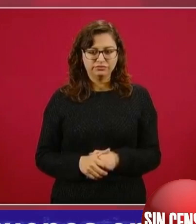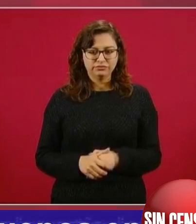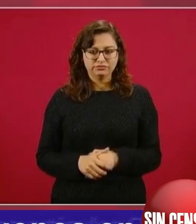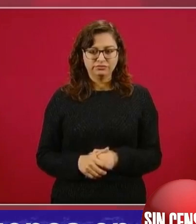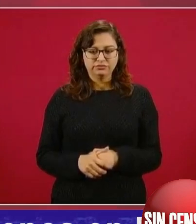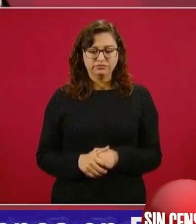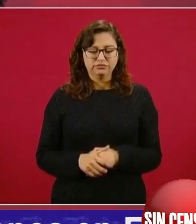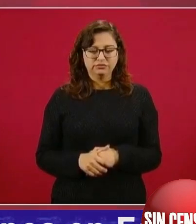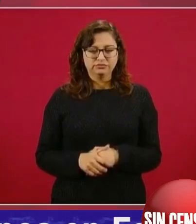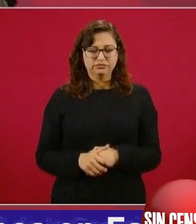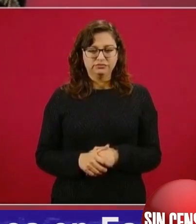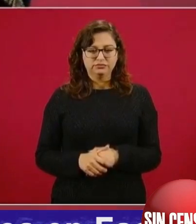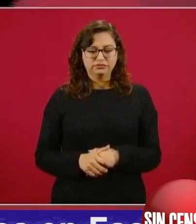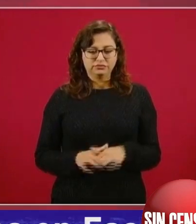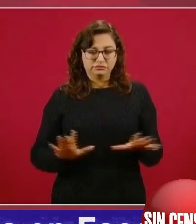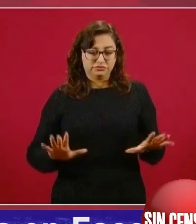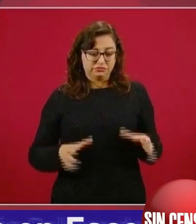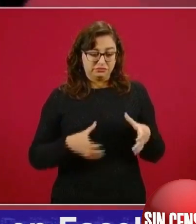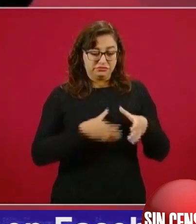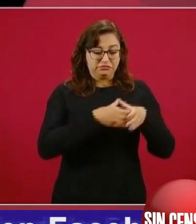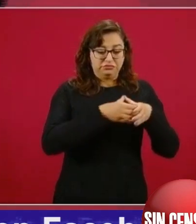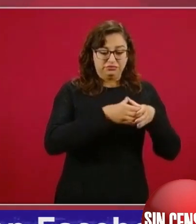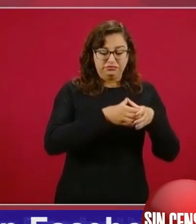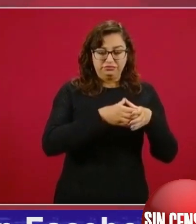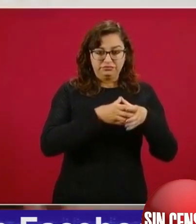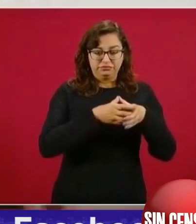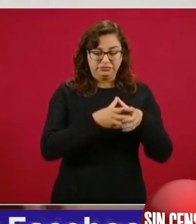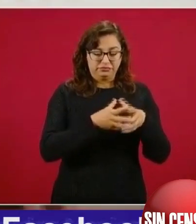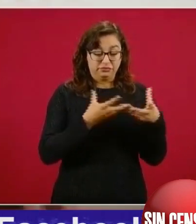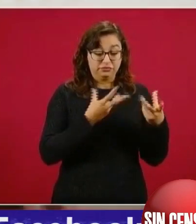de unos cuantos vinculados al gobierno